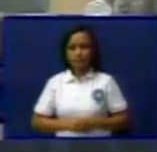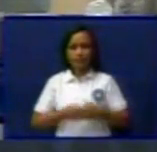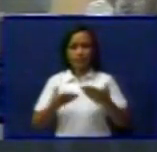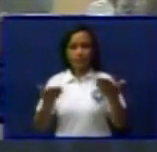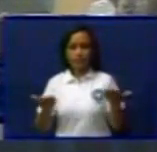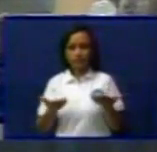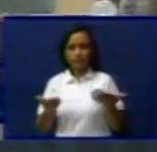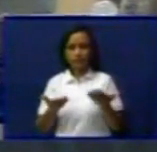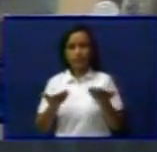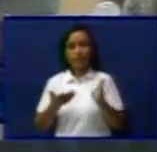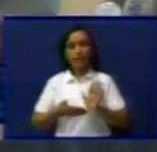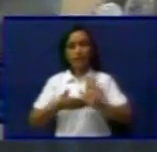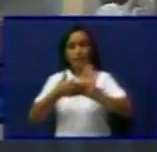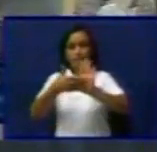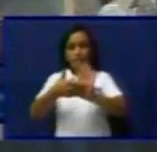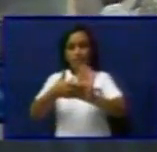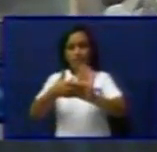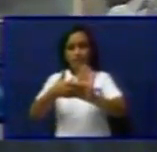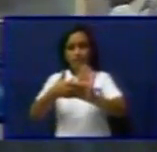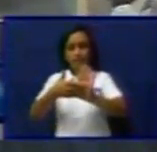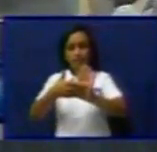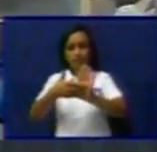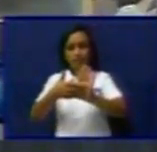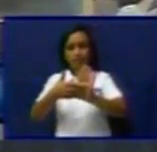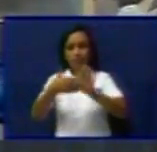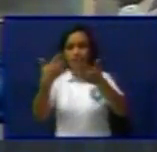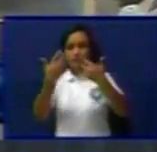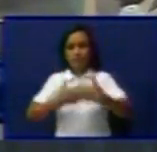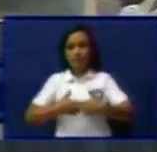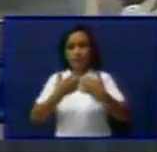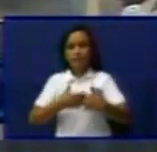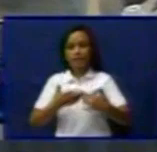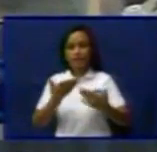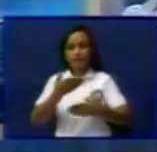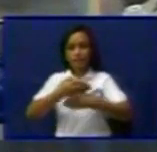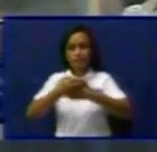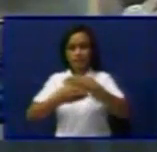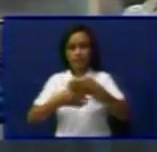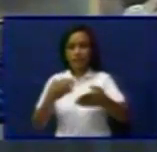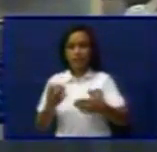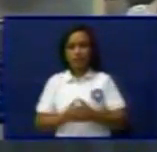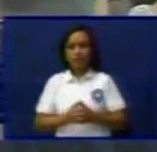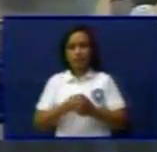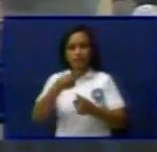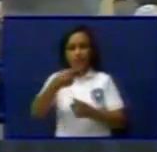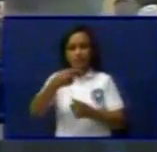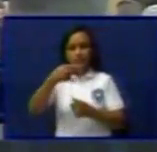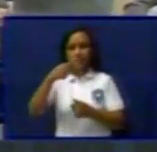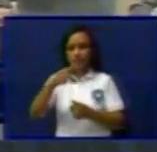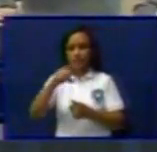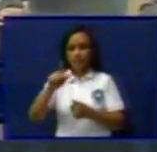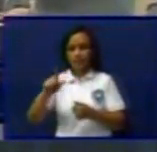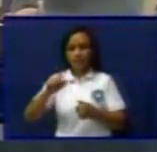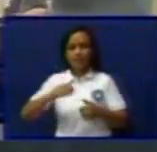Entonces, la presentación de la empresa HKND la tendremos en este momento.